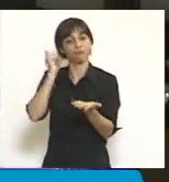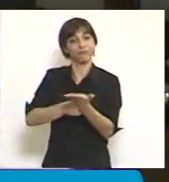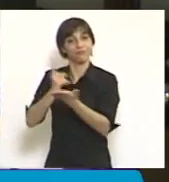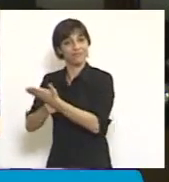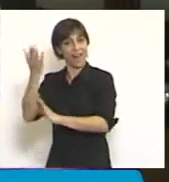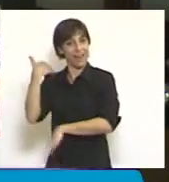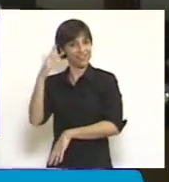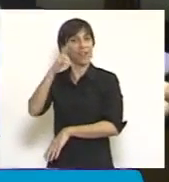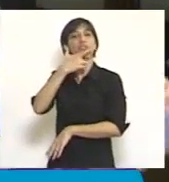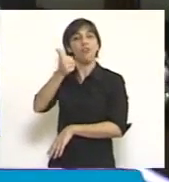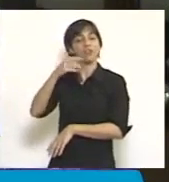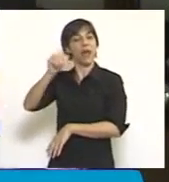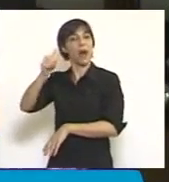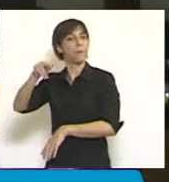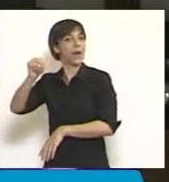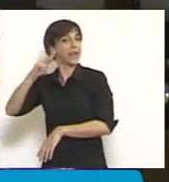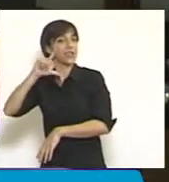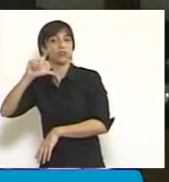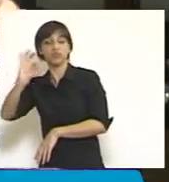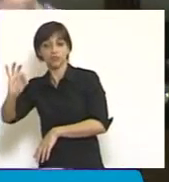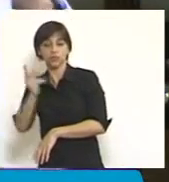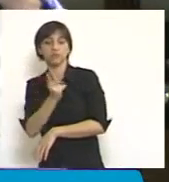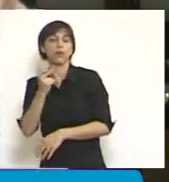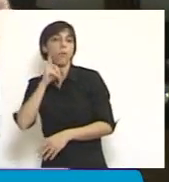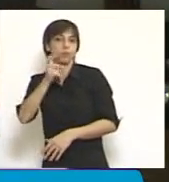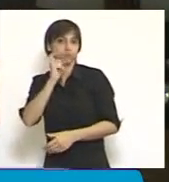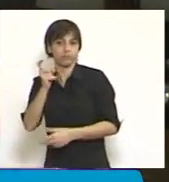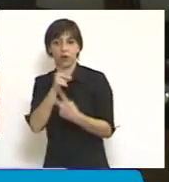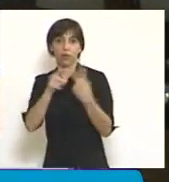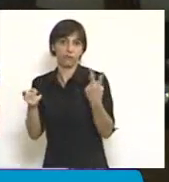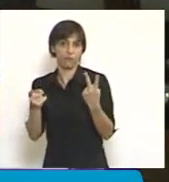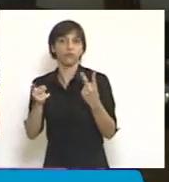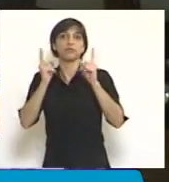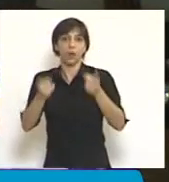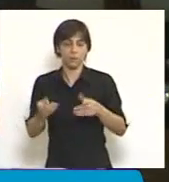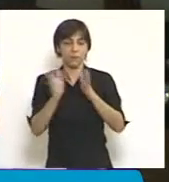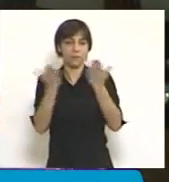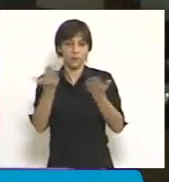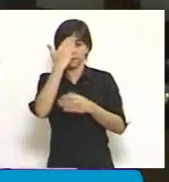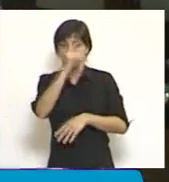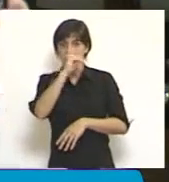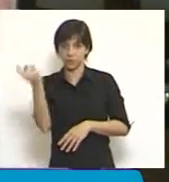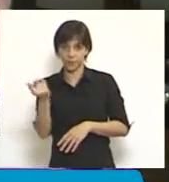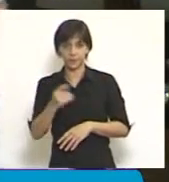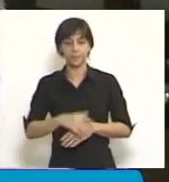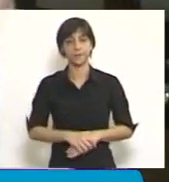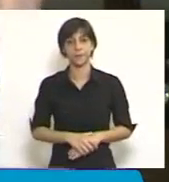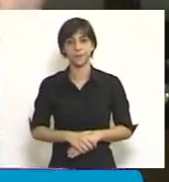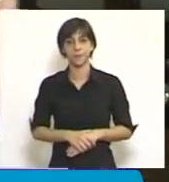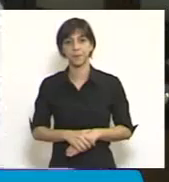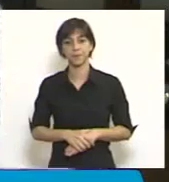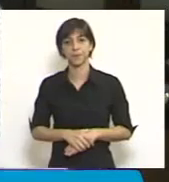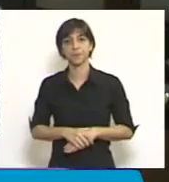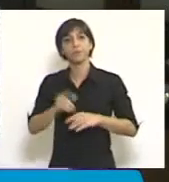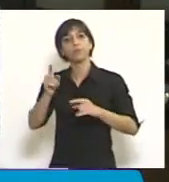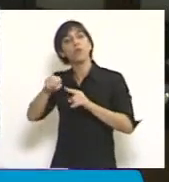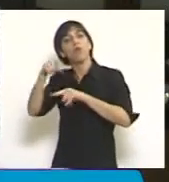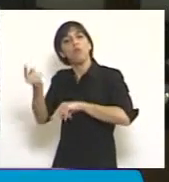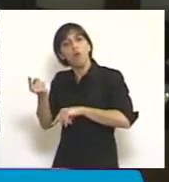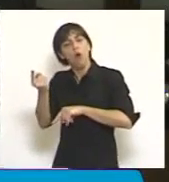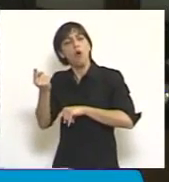del Estado. Esto claramente viola la doctrina que ha establecido la Corte Suprema en los casos Rosa y